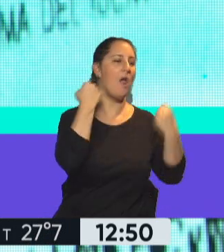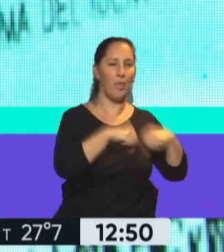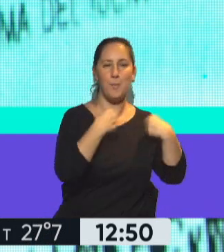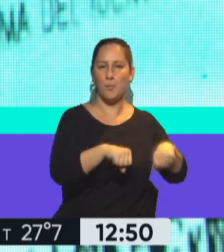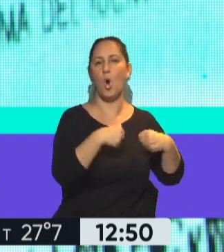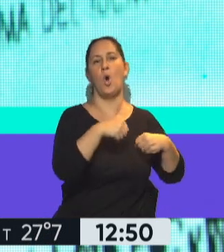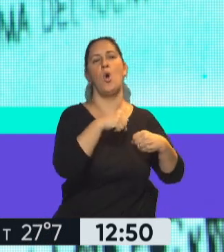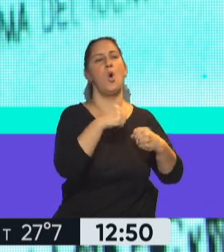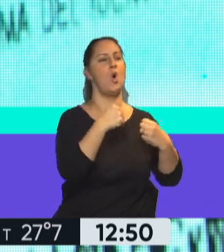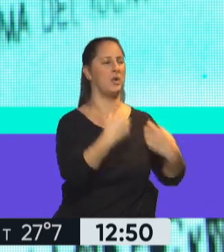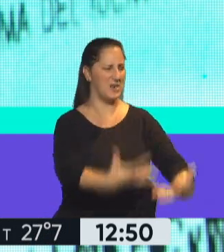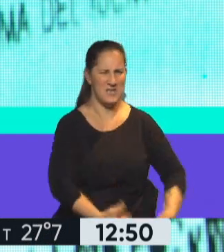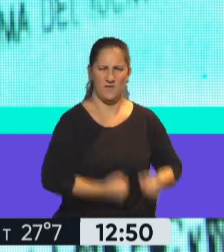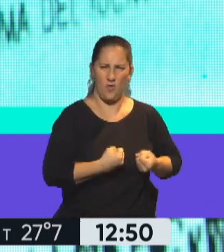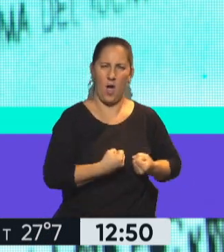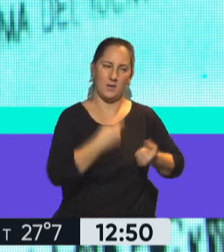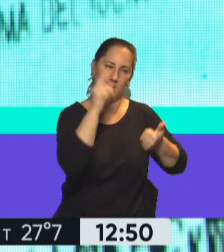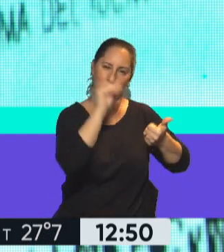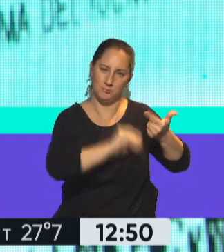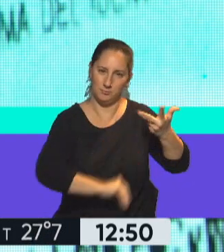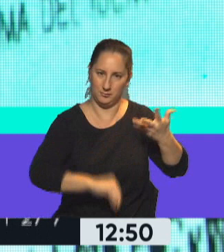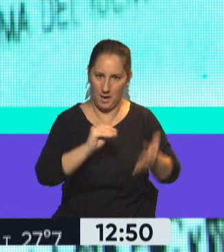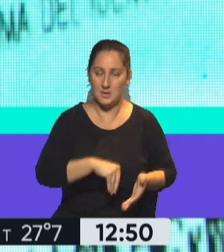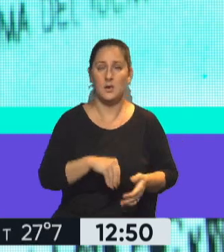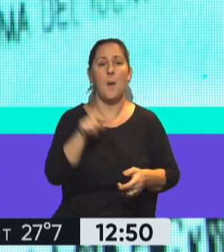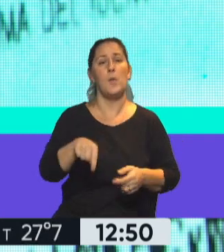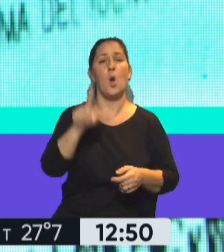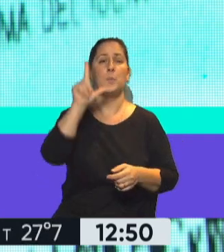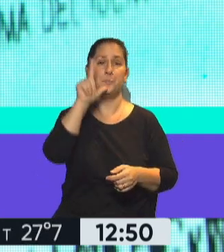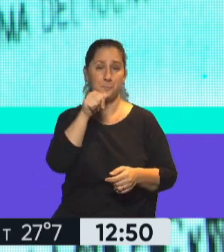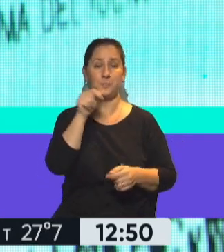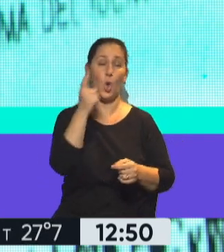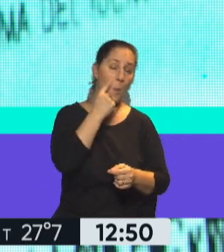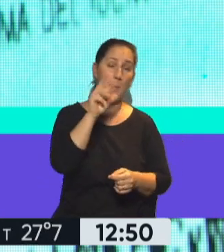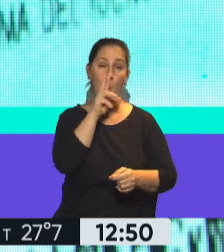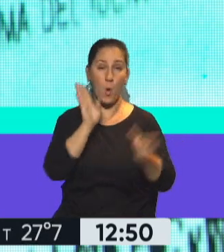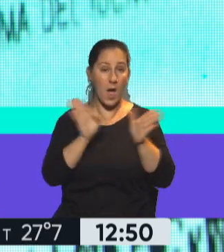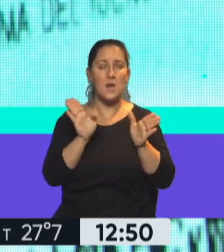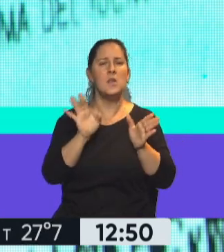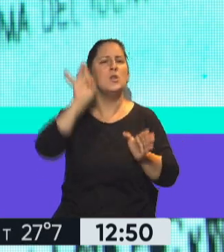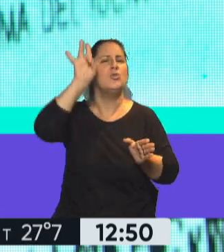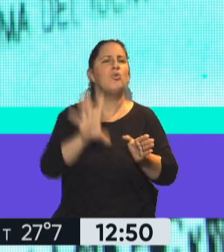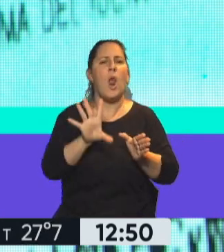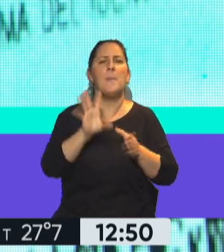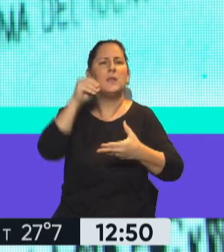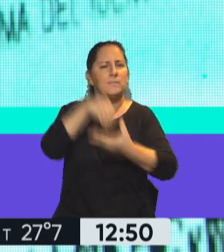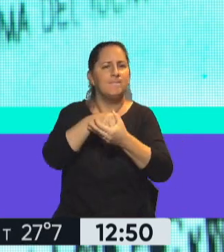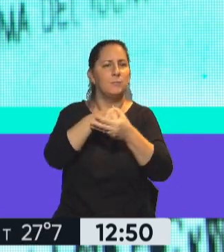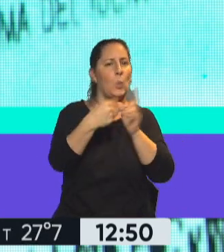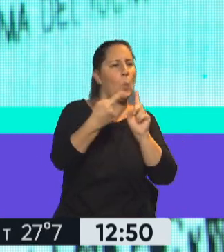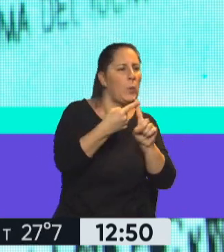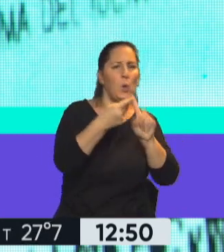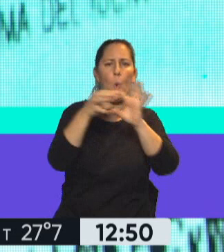deporte, con la fuerza, etcétera. Pero lo cierto es que este binomio varón-mujer no organiza solamente lo que es los vínculos entre